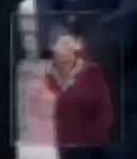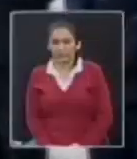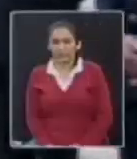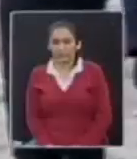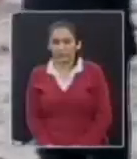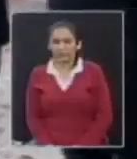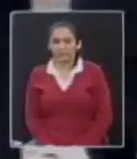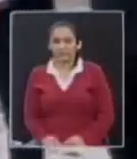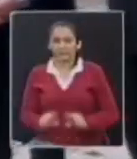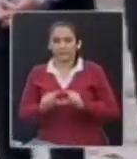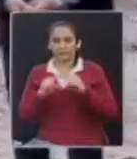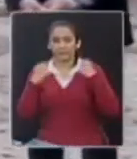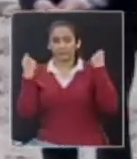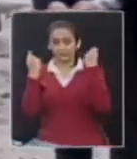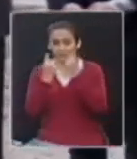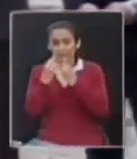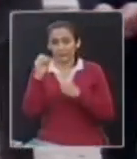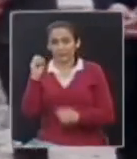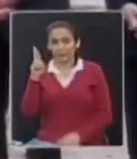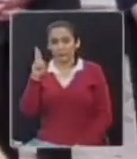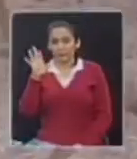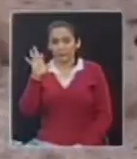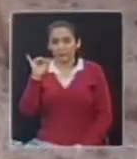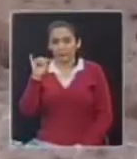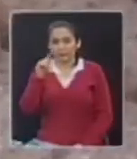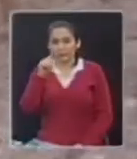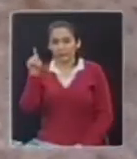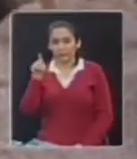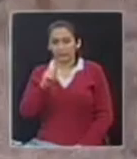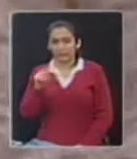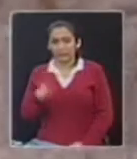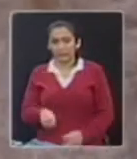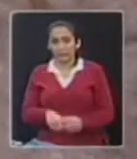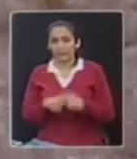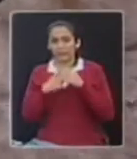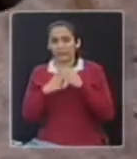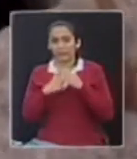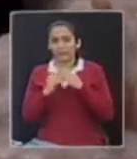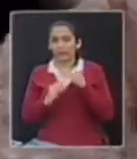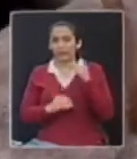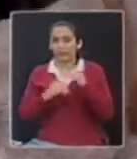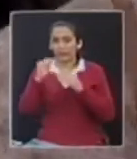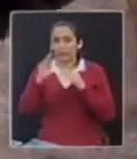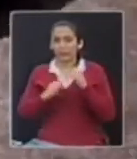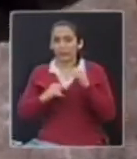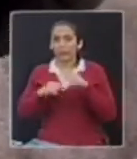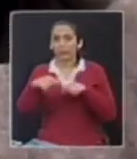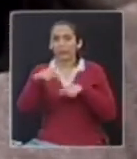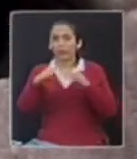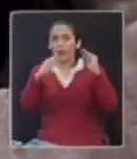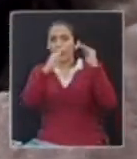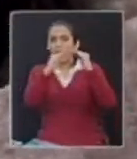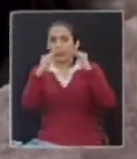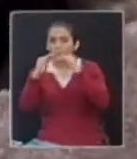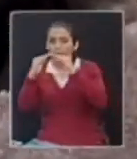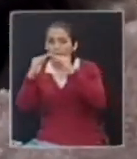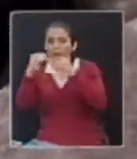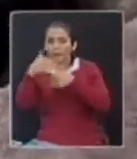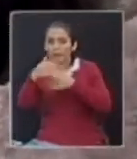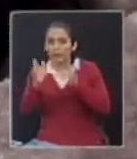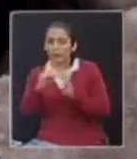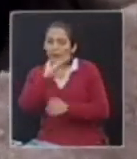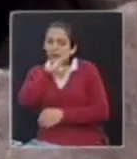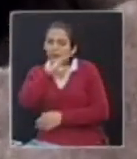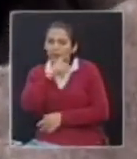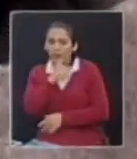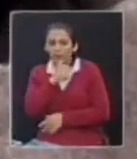El Grupo Ortiz colocó la primera piedra en lo que será el albergue para los familiares de los pacientes de Solca, una iniciativa que nació del deseo de